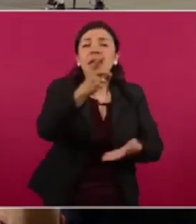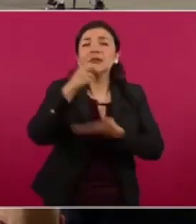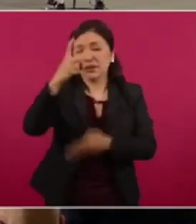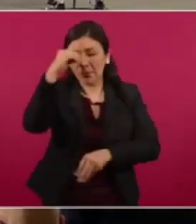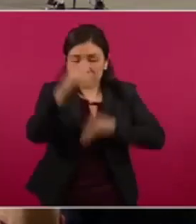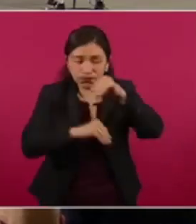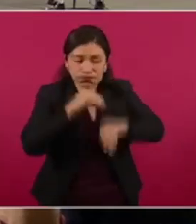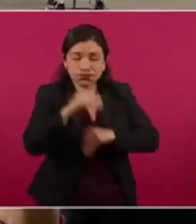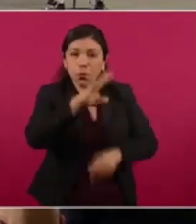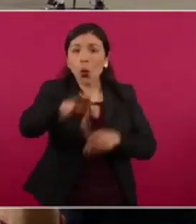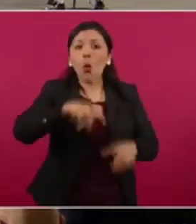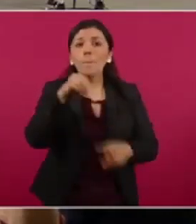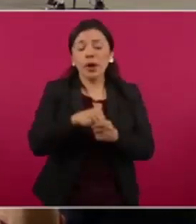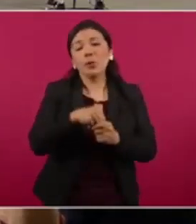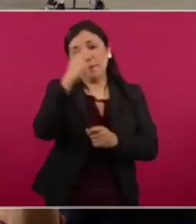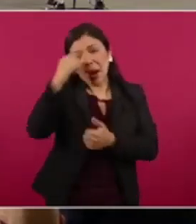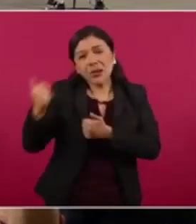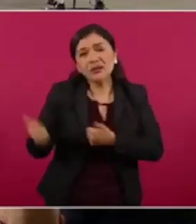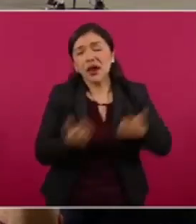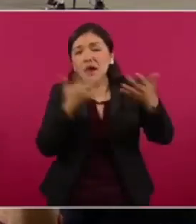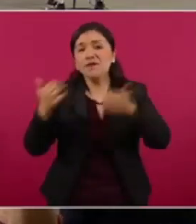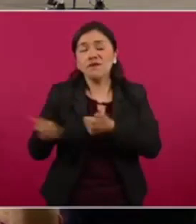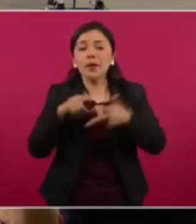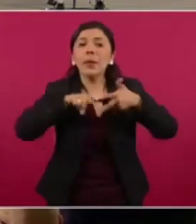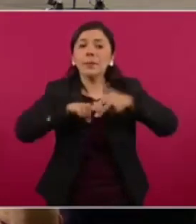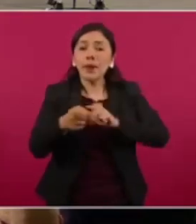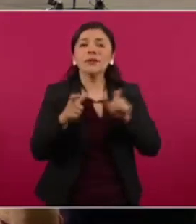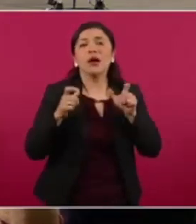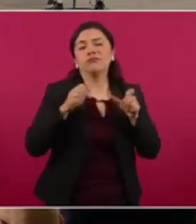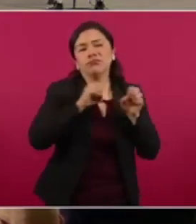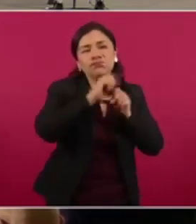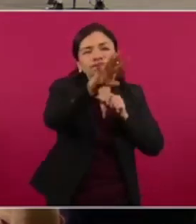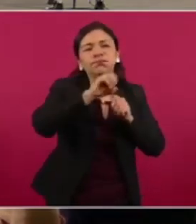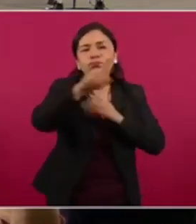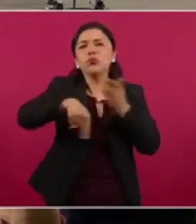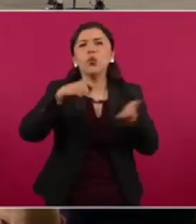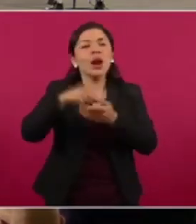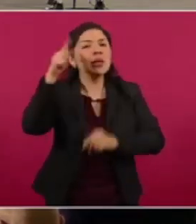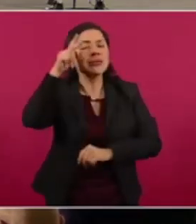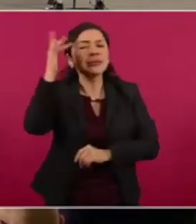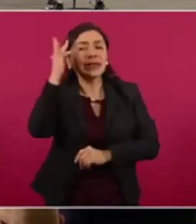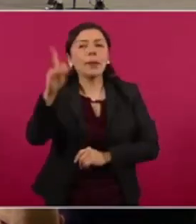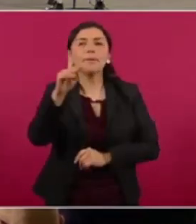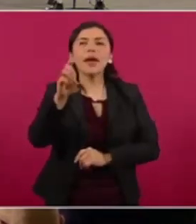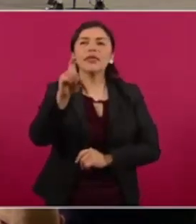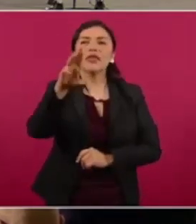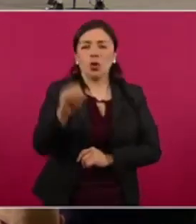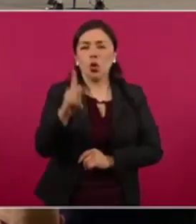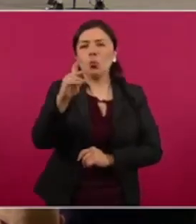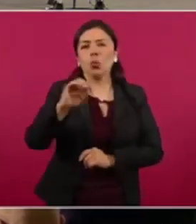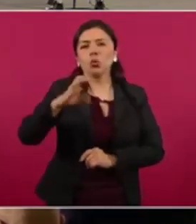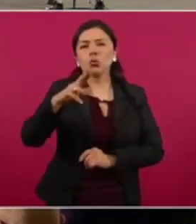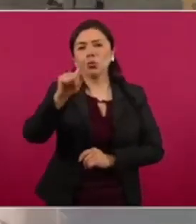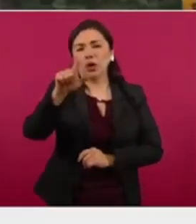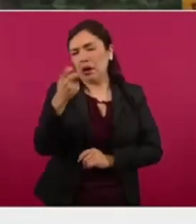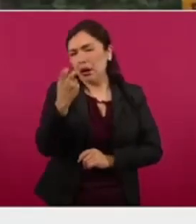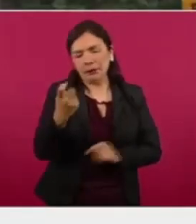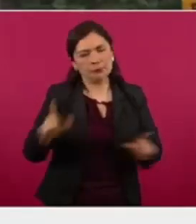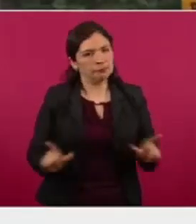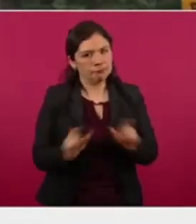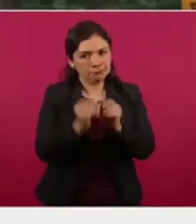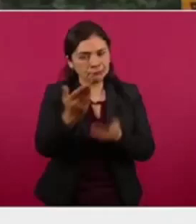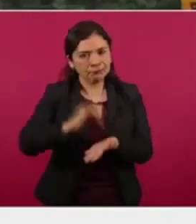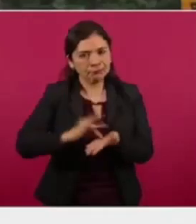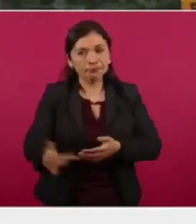de insumos y se iniciará la distribución en San Pedro Pochutla. ¿Es cuánto, señor presidente?